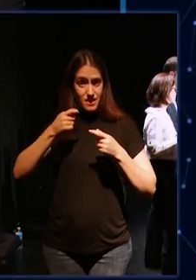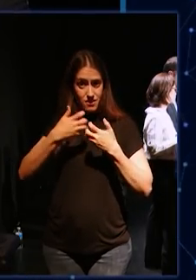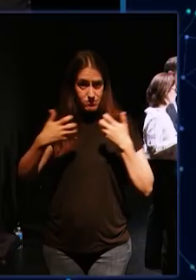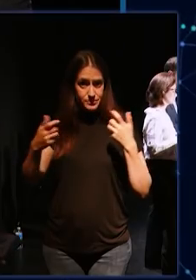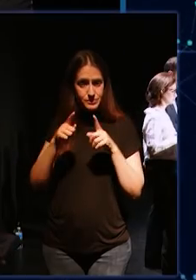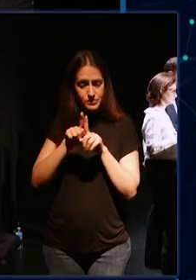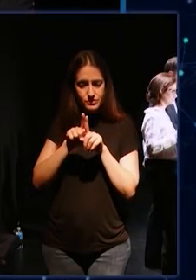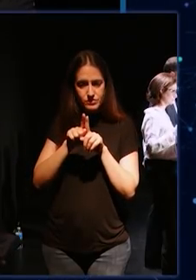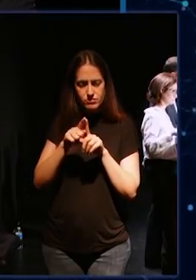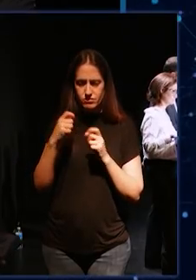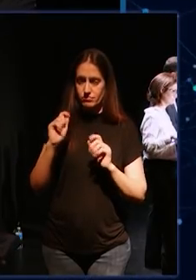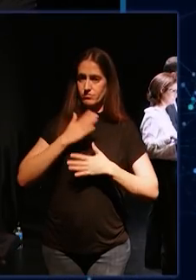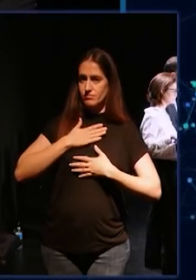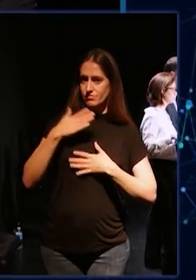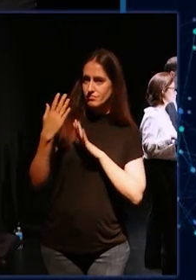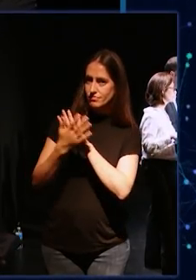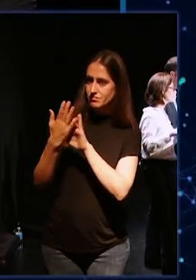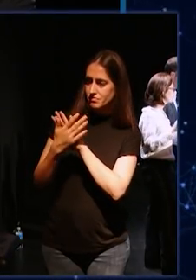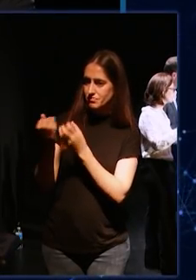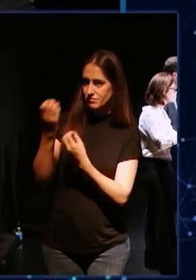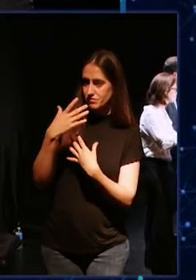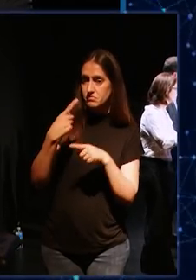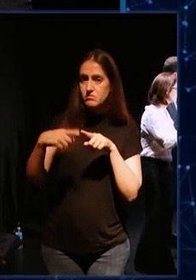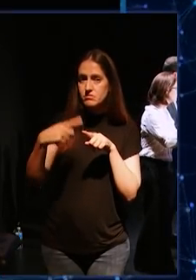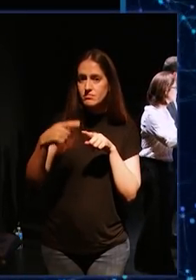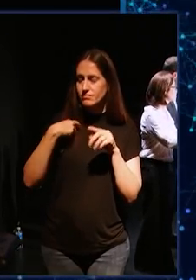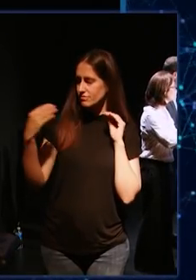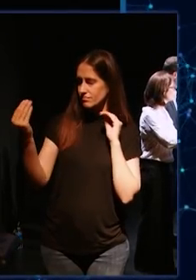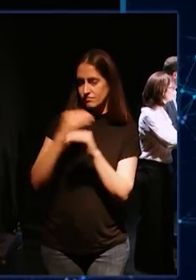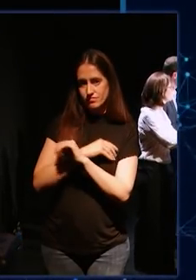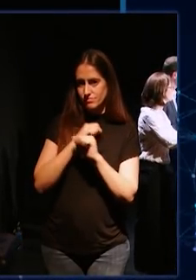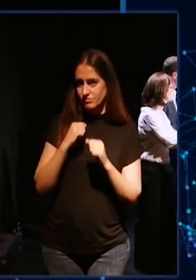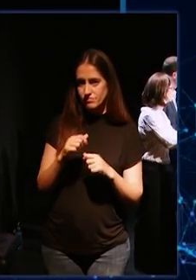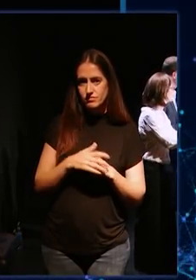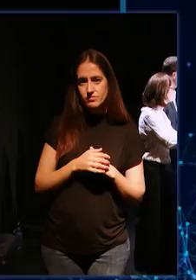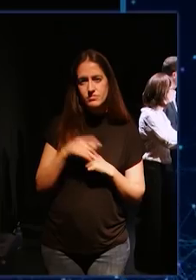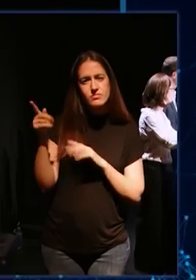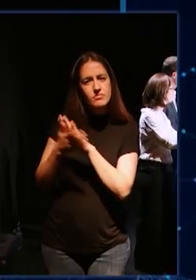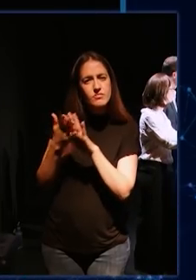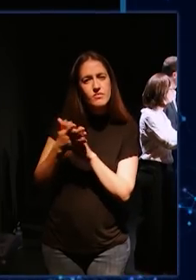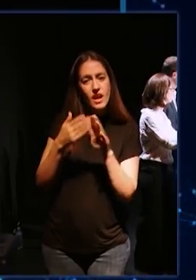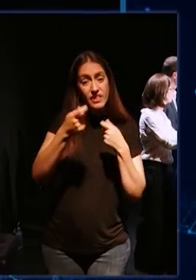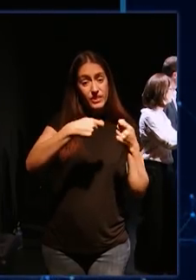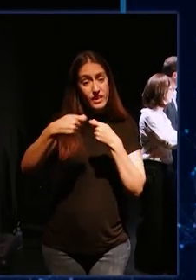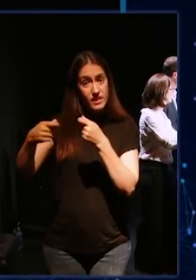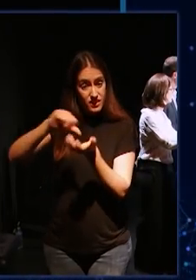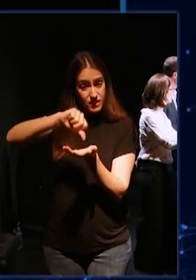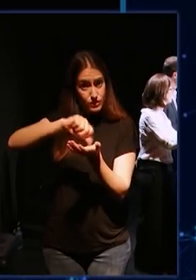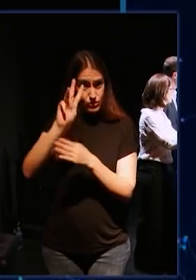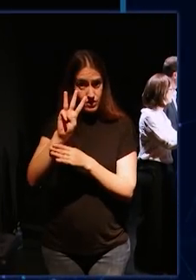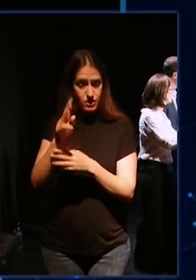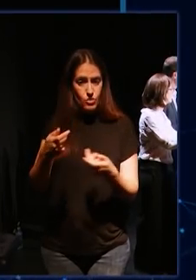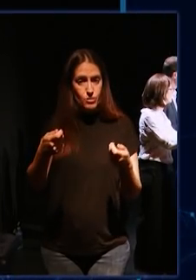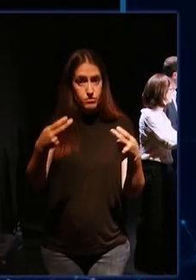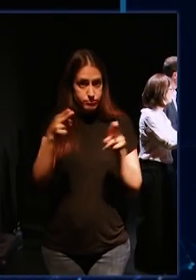mucho un comentario que hiciste, porque no estoy nada de acuerdo. Te preguntaron sobre el cierre de tiendas en el centro.